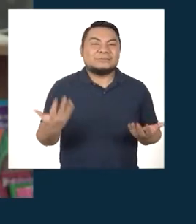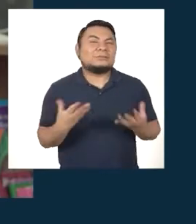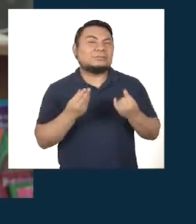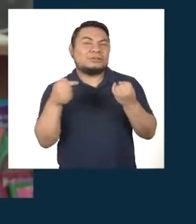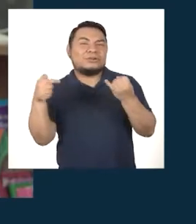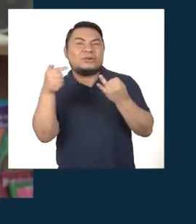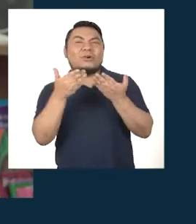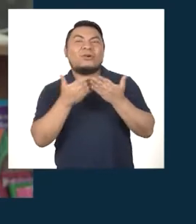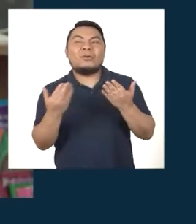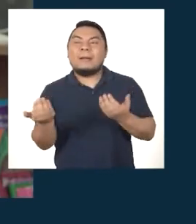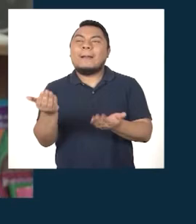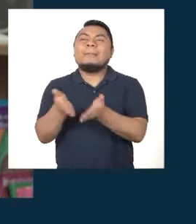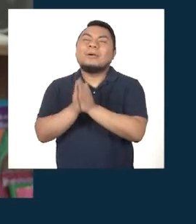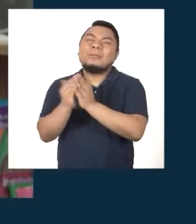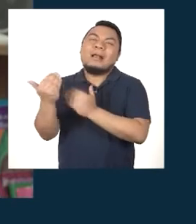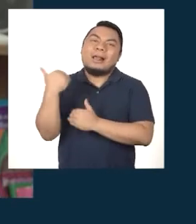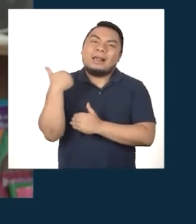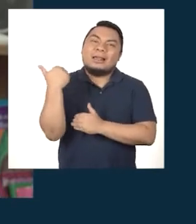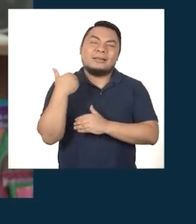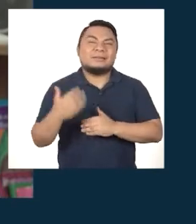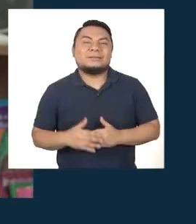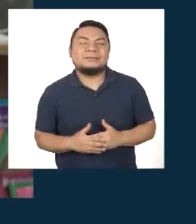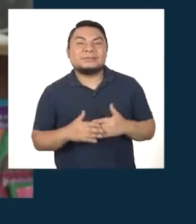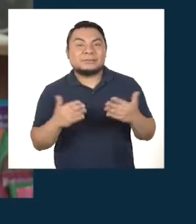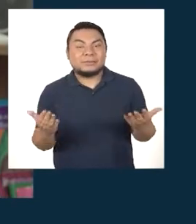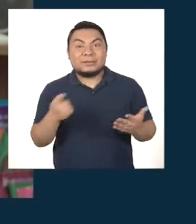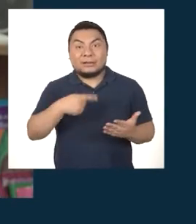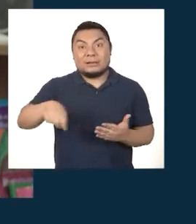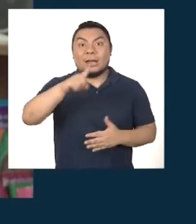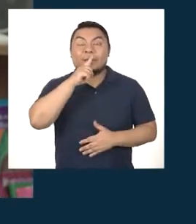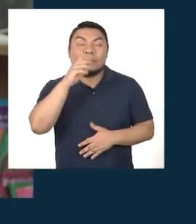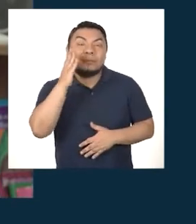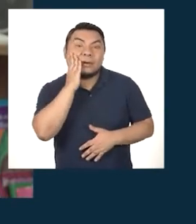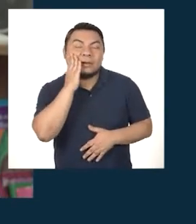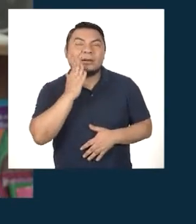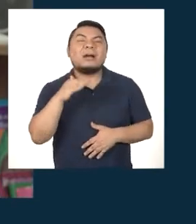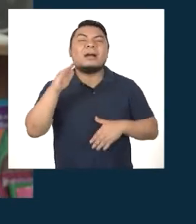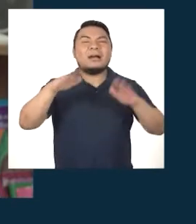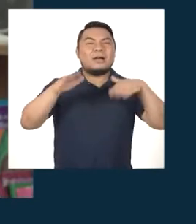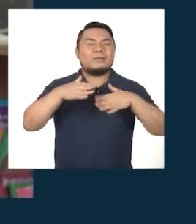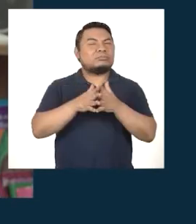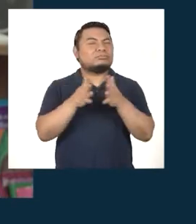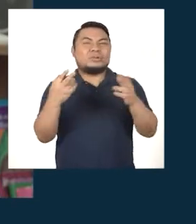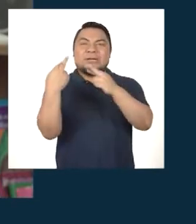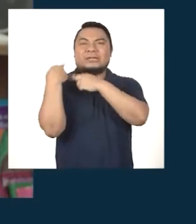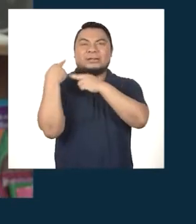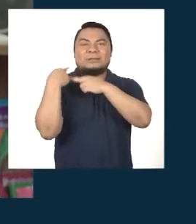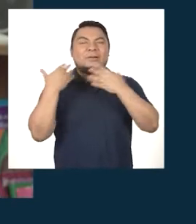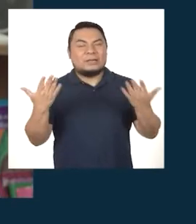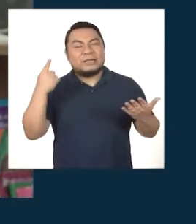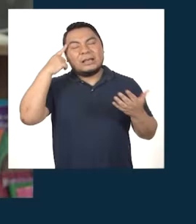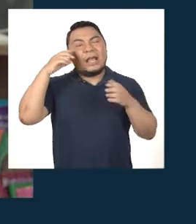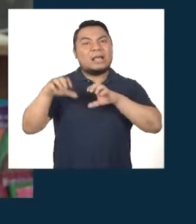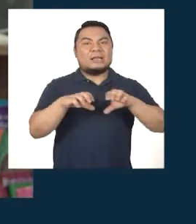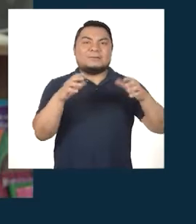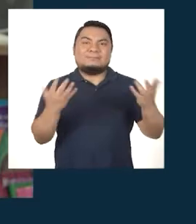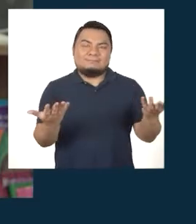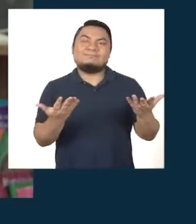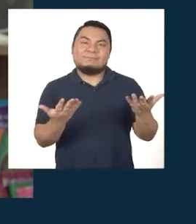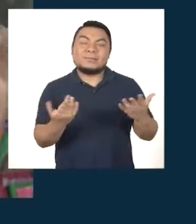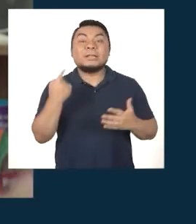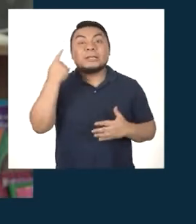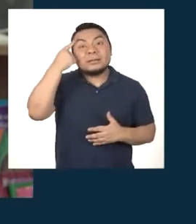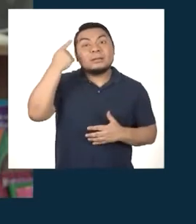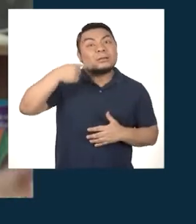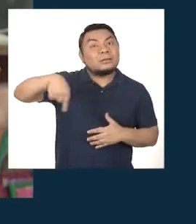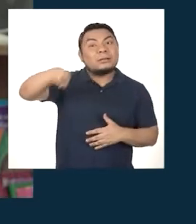una serie de cosas y los padres tenemos a veces tantas responsabilidades que cumplir, ¿no?